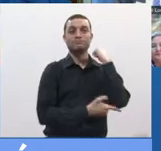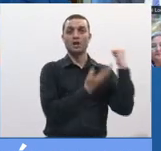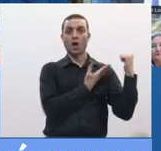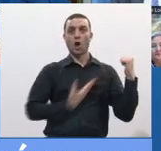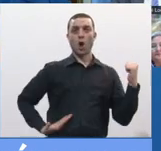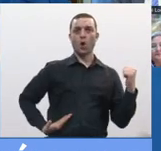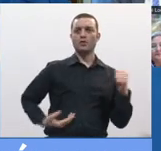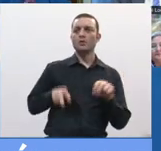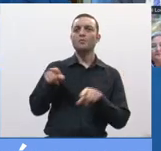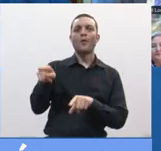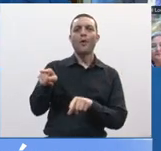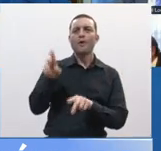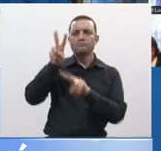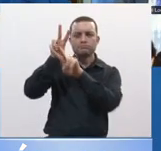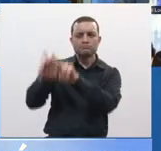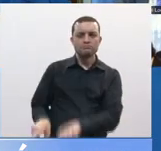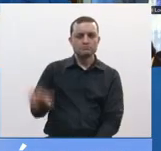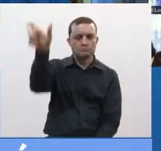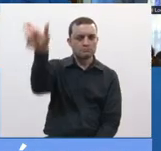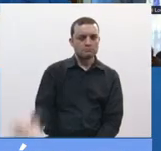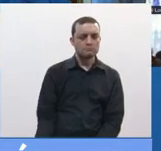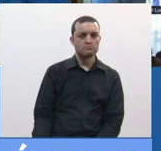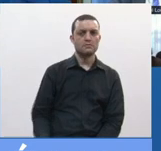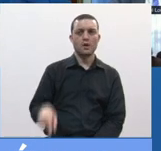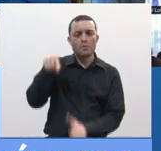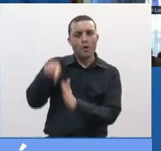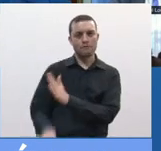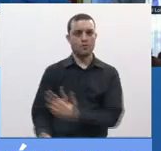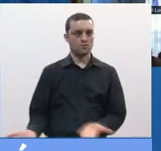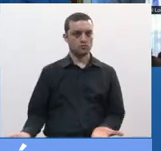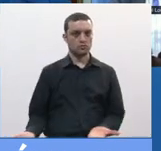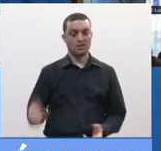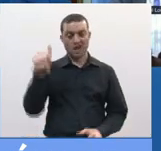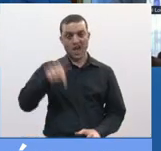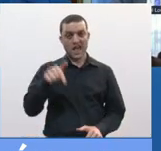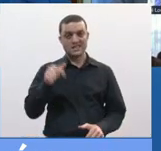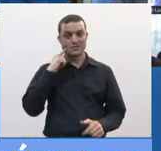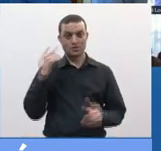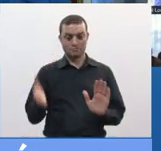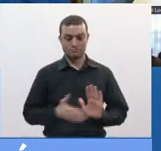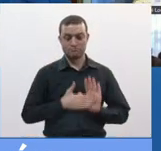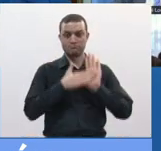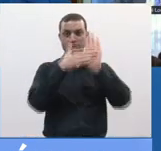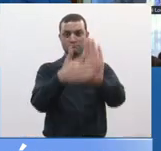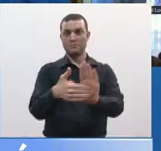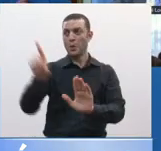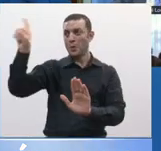Este es un despacho de la Comisión de Acuerdo, que son del orden del día